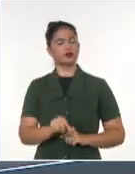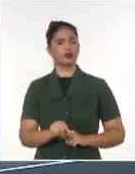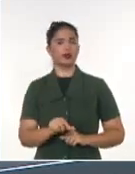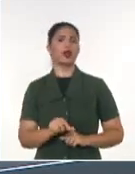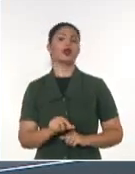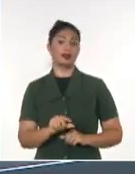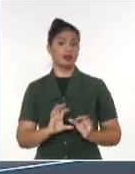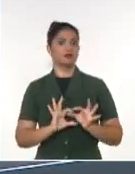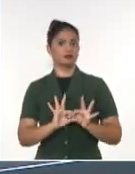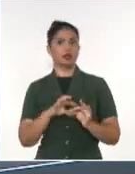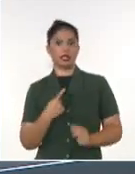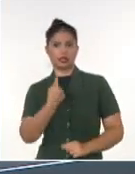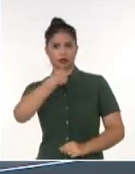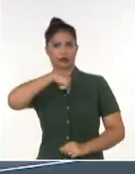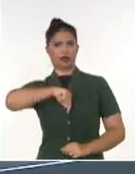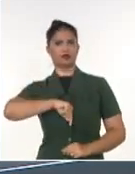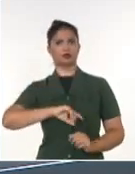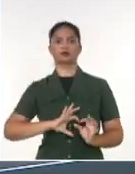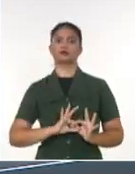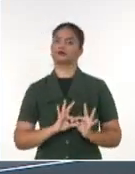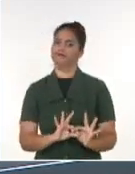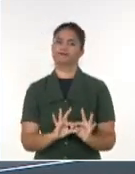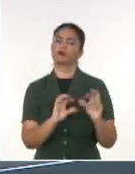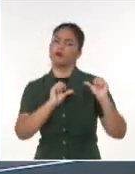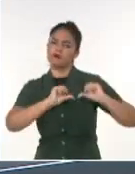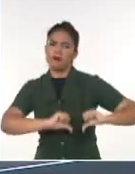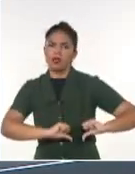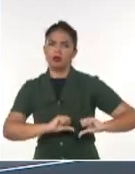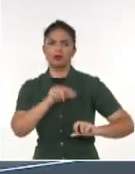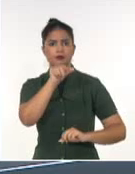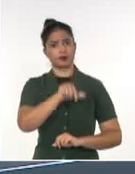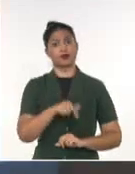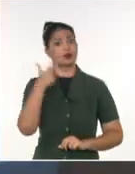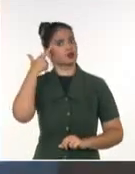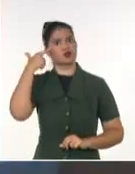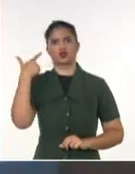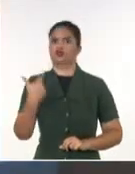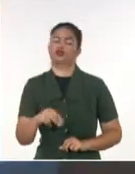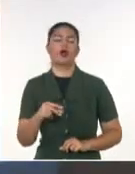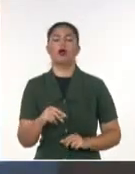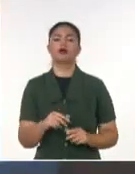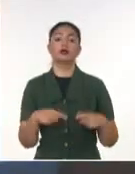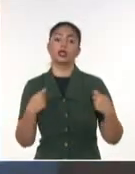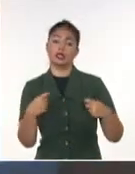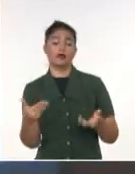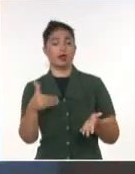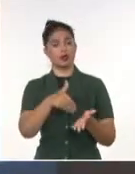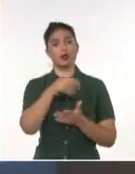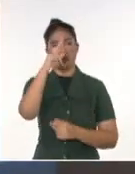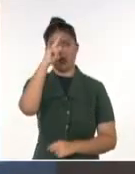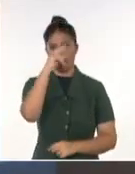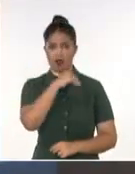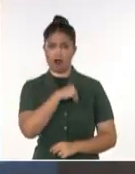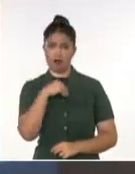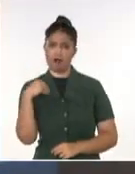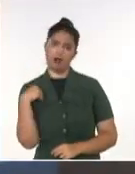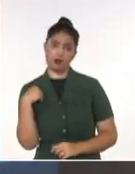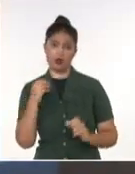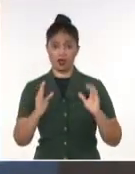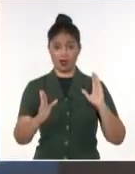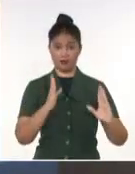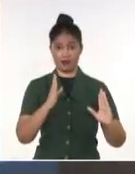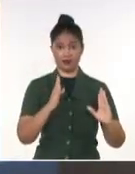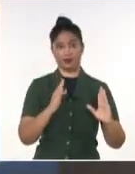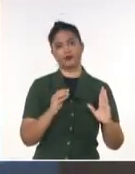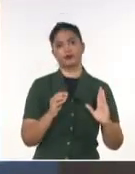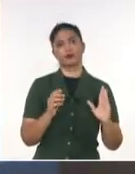de la enfermedad. Y a veces las personas no están claras en ese periodo que pasa de quitarse la fiebre y que aparezcan otros